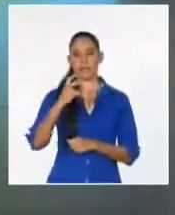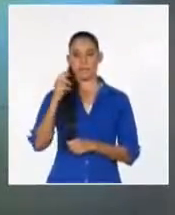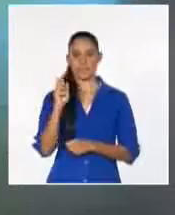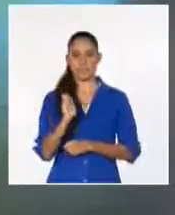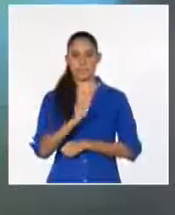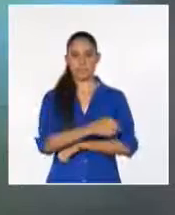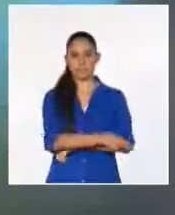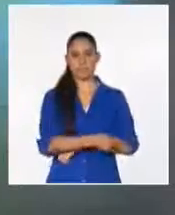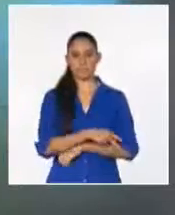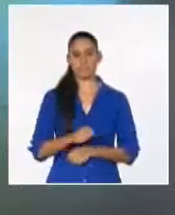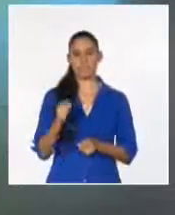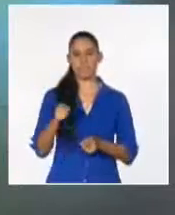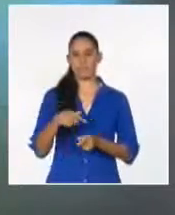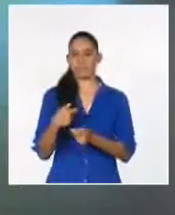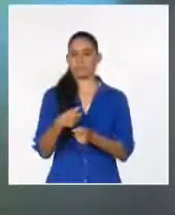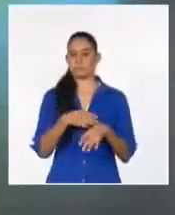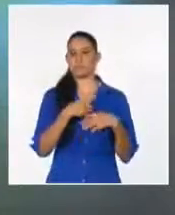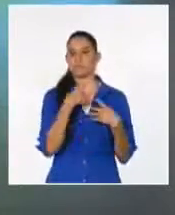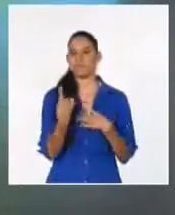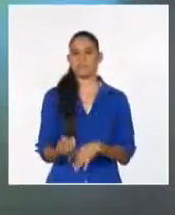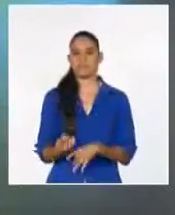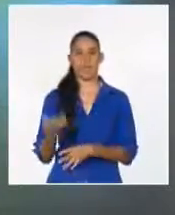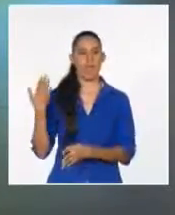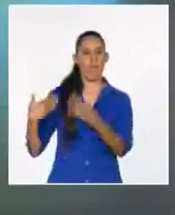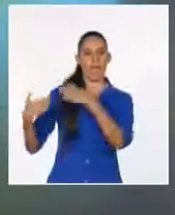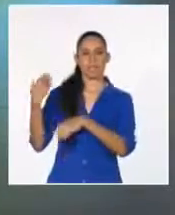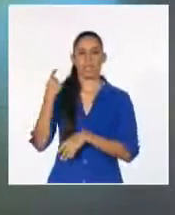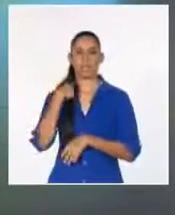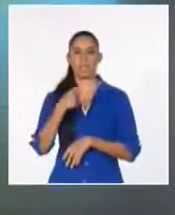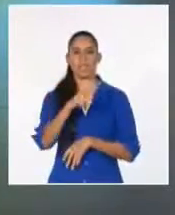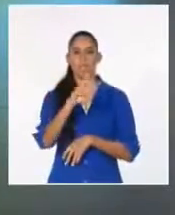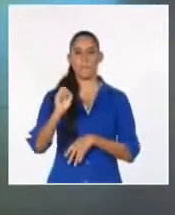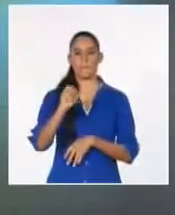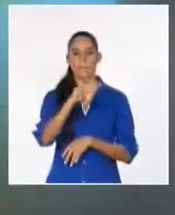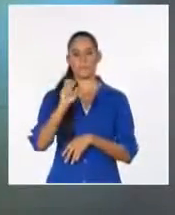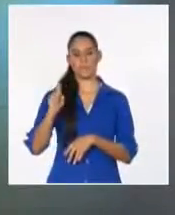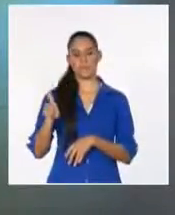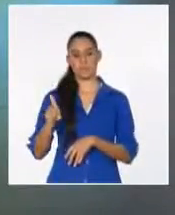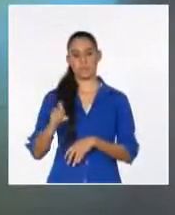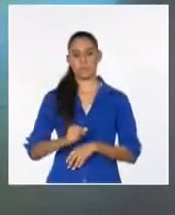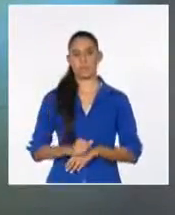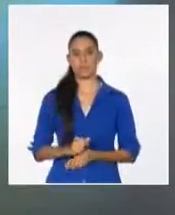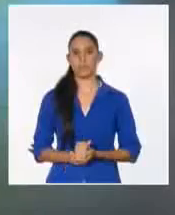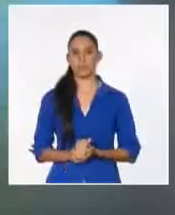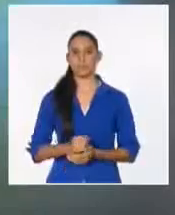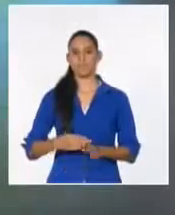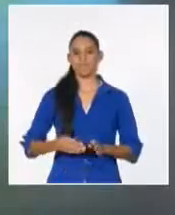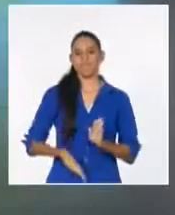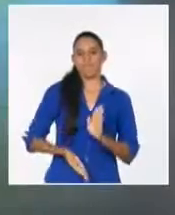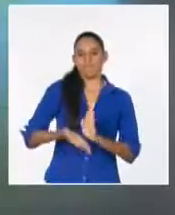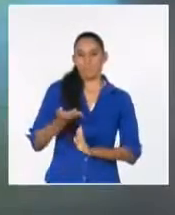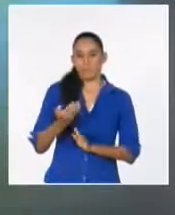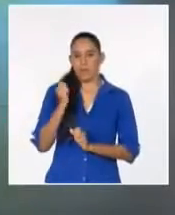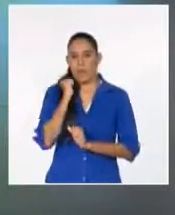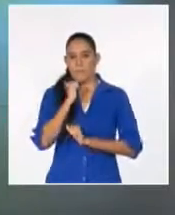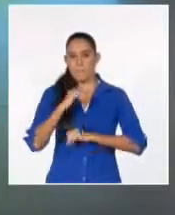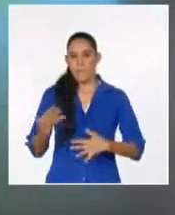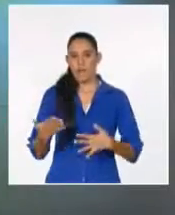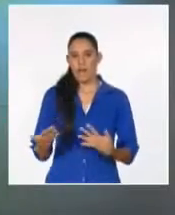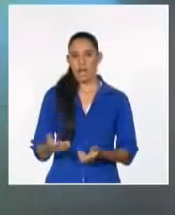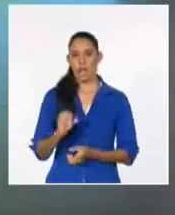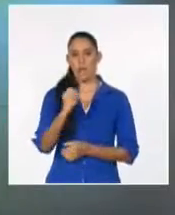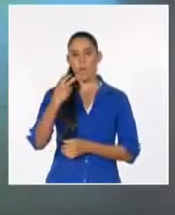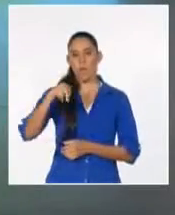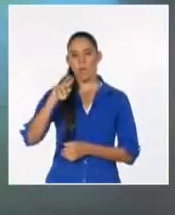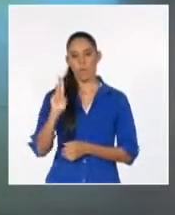en 2021 se agudizó la crisis política al punto de que en días recientes el Consejo de Seguridad de la ONU autorizó el despliegue de una